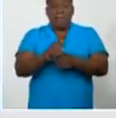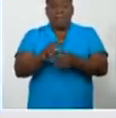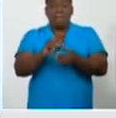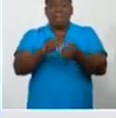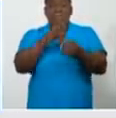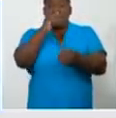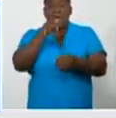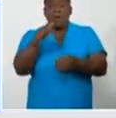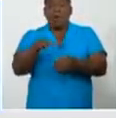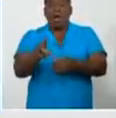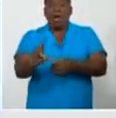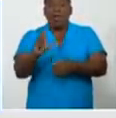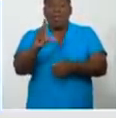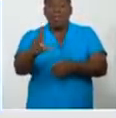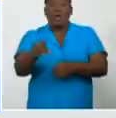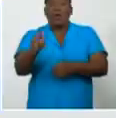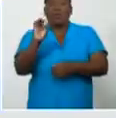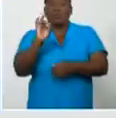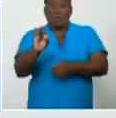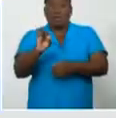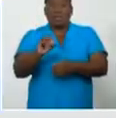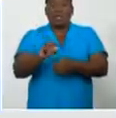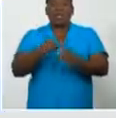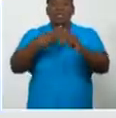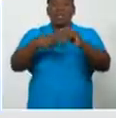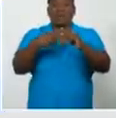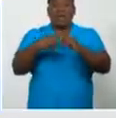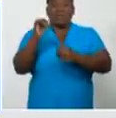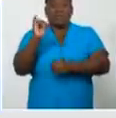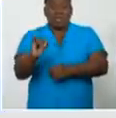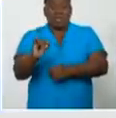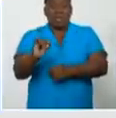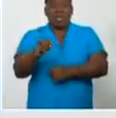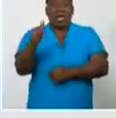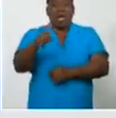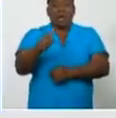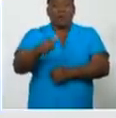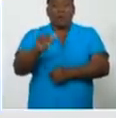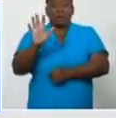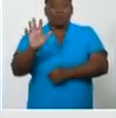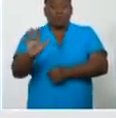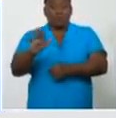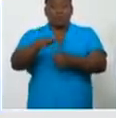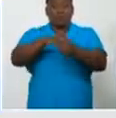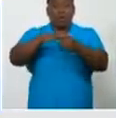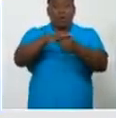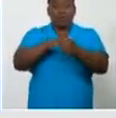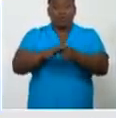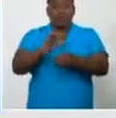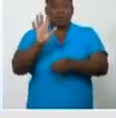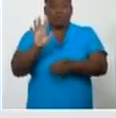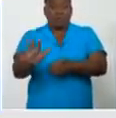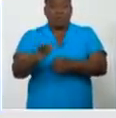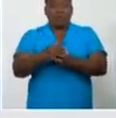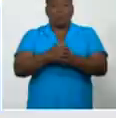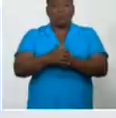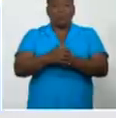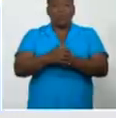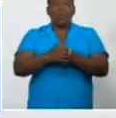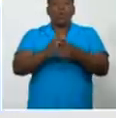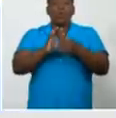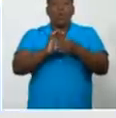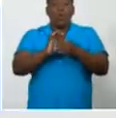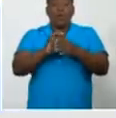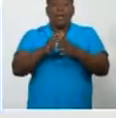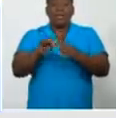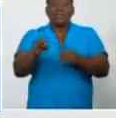6, Jaruco y San José de las Lajas con 5 cada uno, Güines y Santa Cruz del Norte